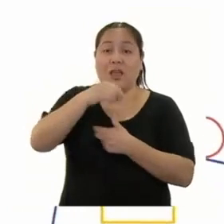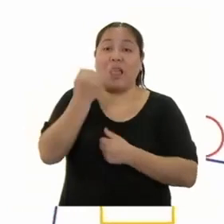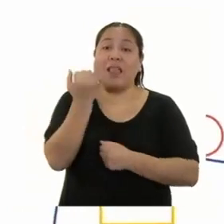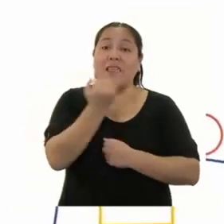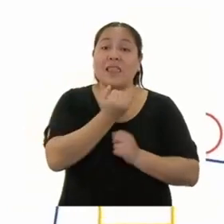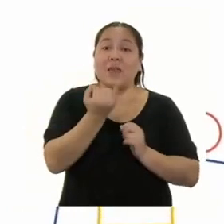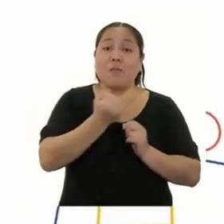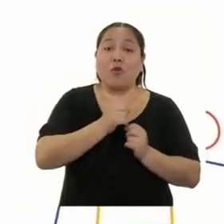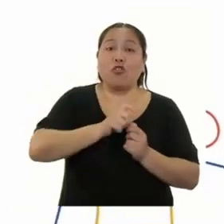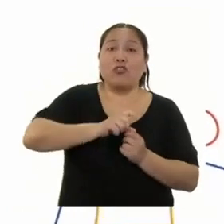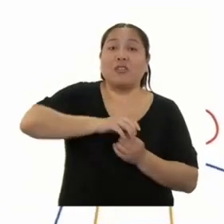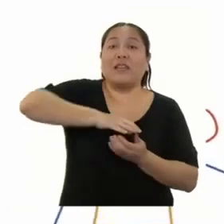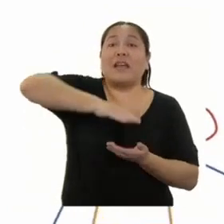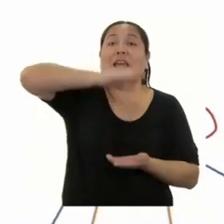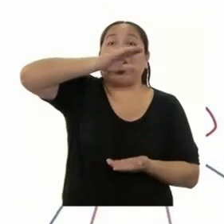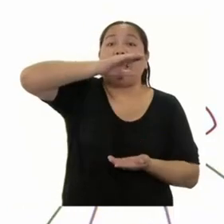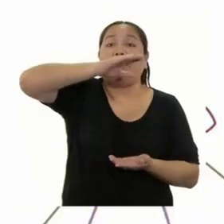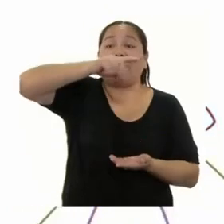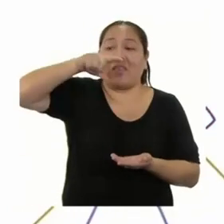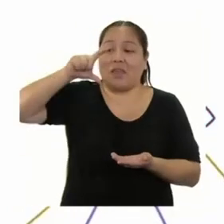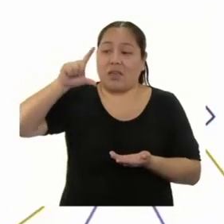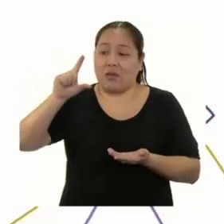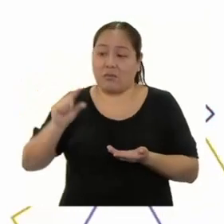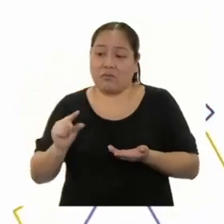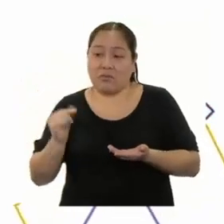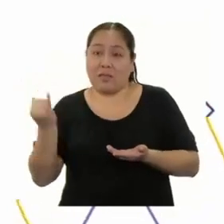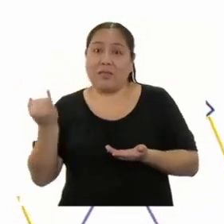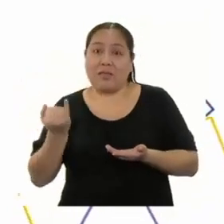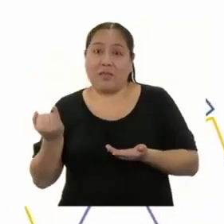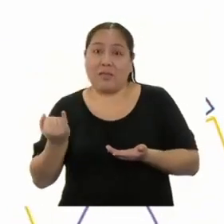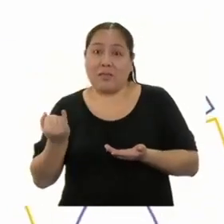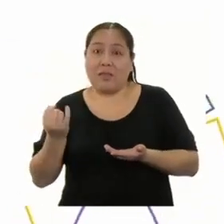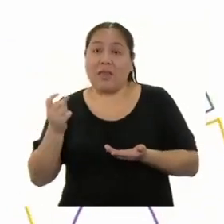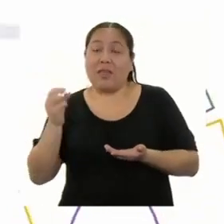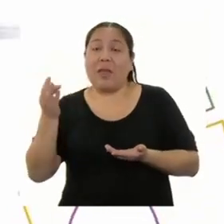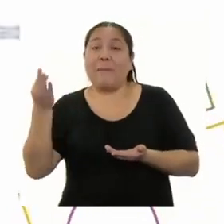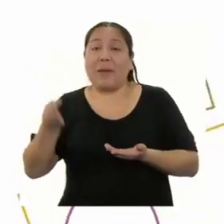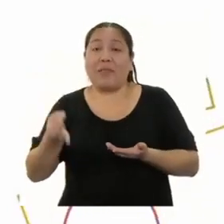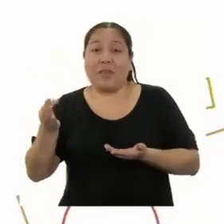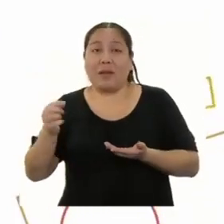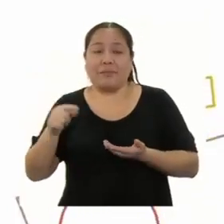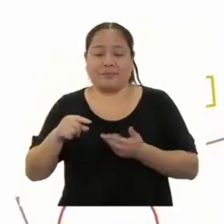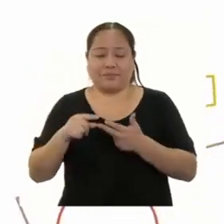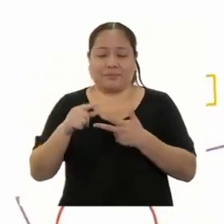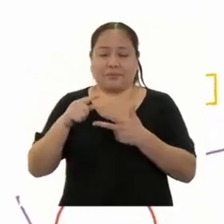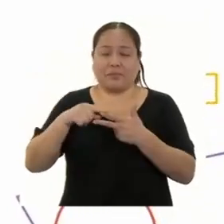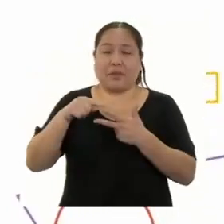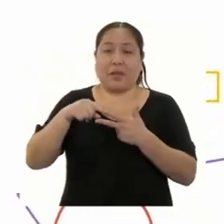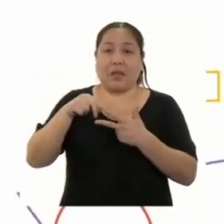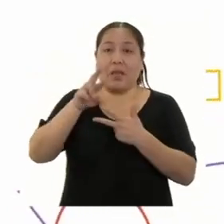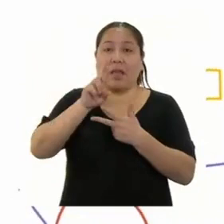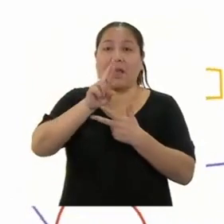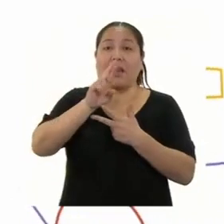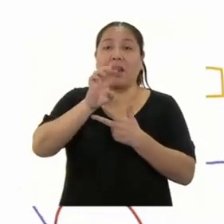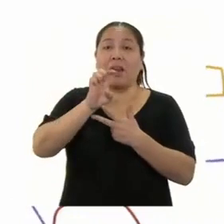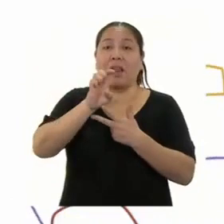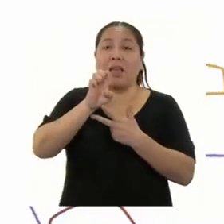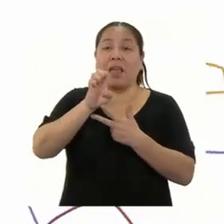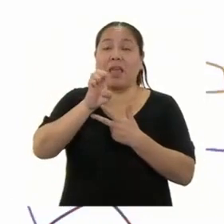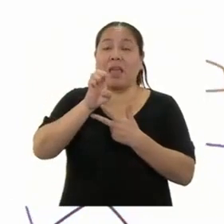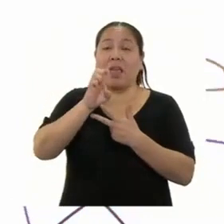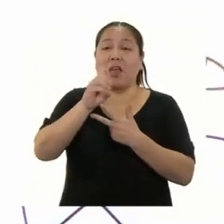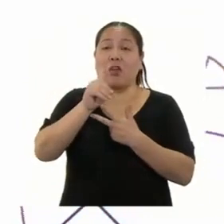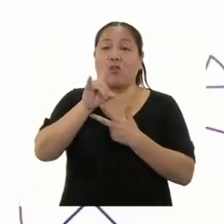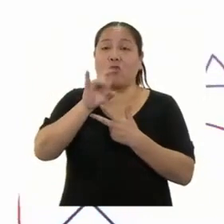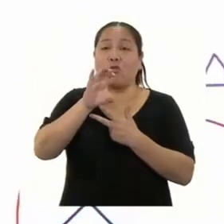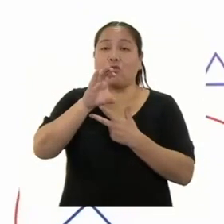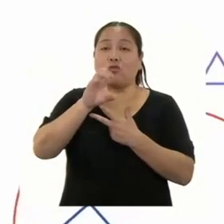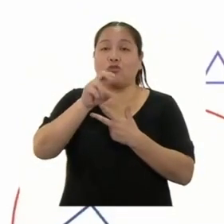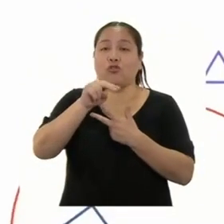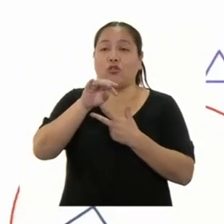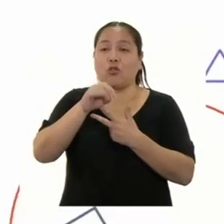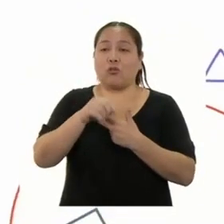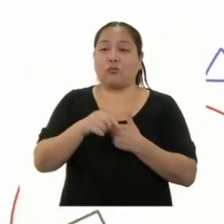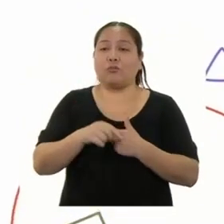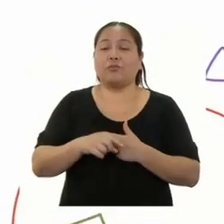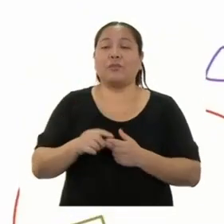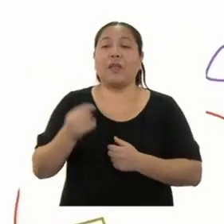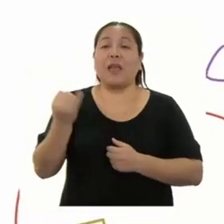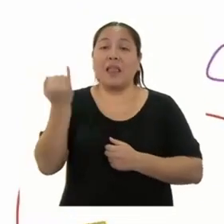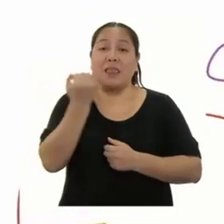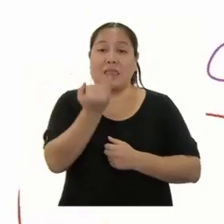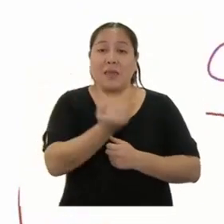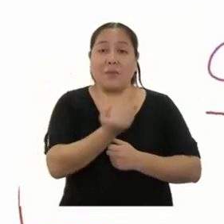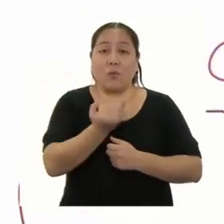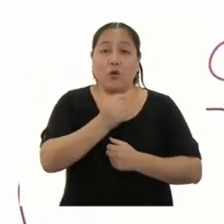mayor que el valor de la realidad. Escala de reducción, cuando el valor del dibujo es menor que el valor de la